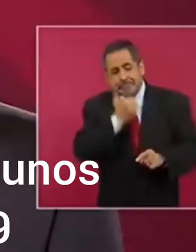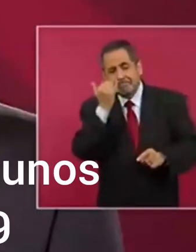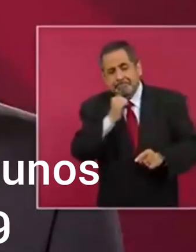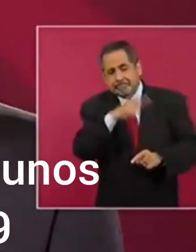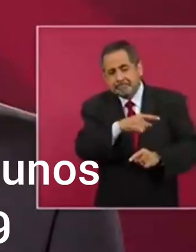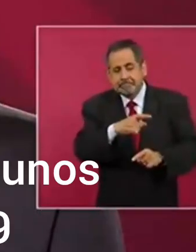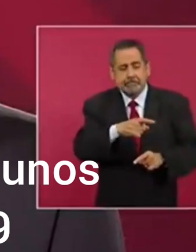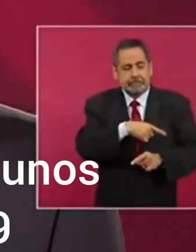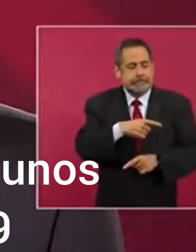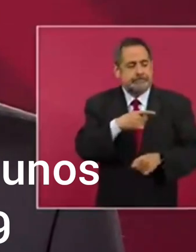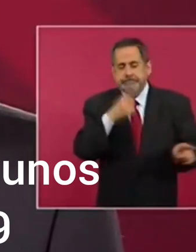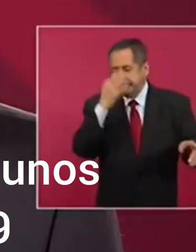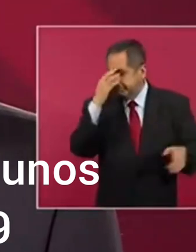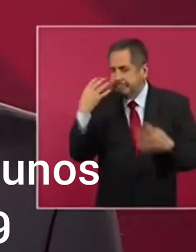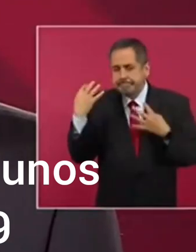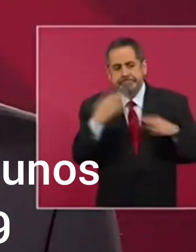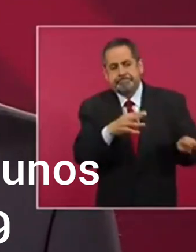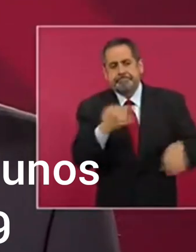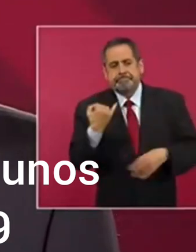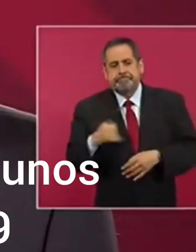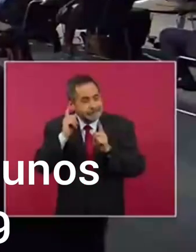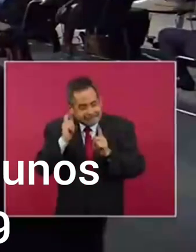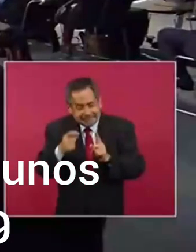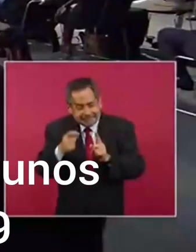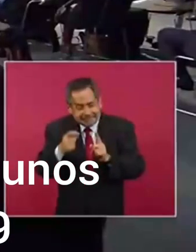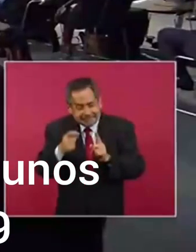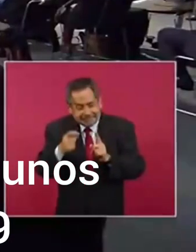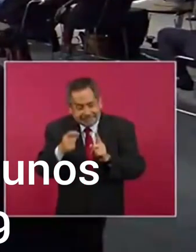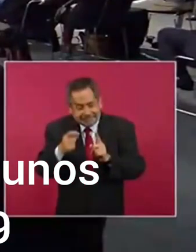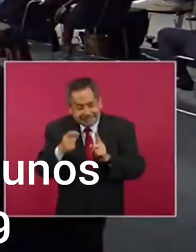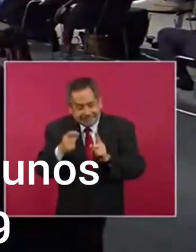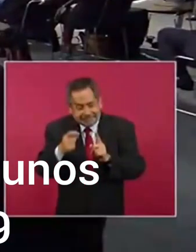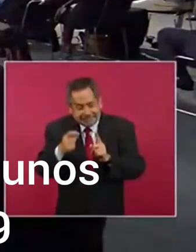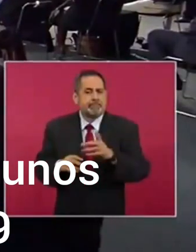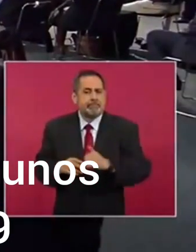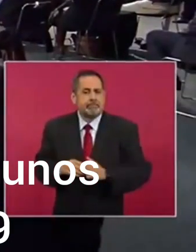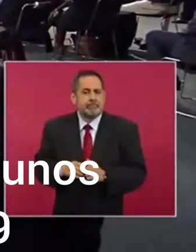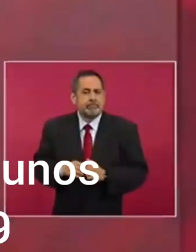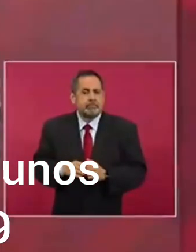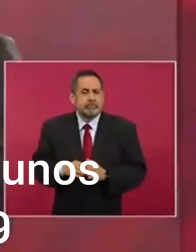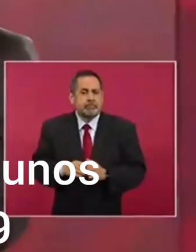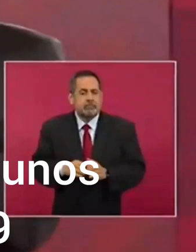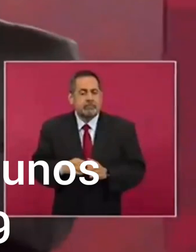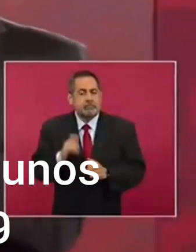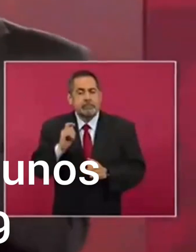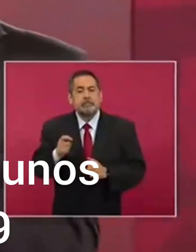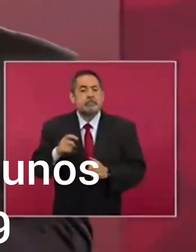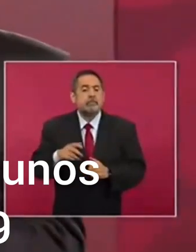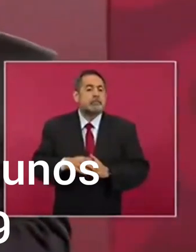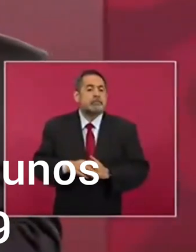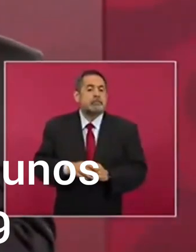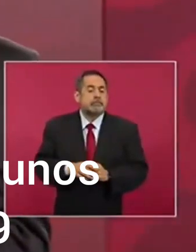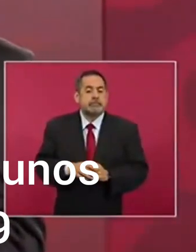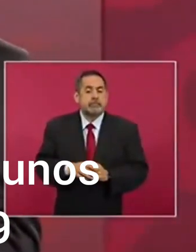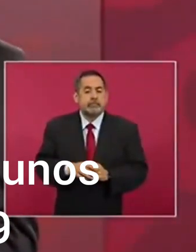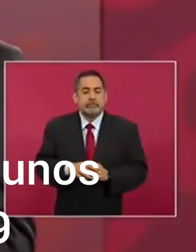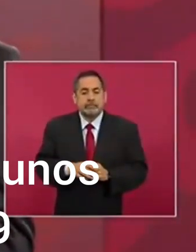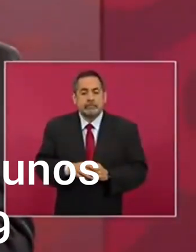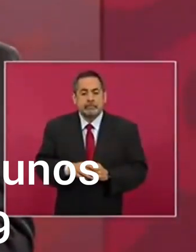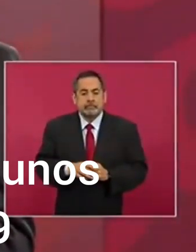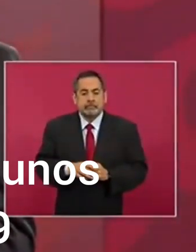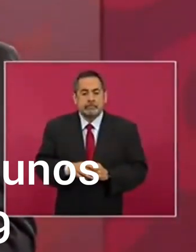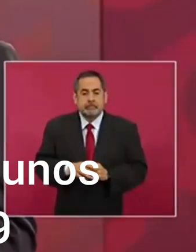compararse con el portal de la secretaría de energía para el proyecto de dos bocas sólo se publicaron algunos contratos iniciales